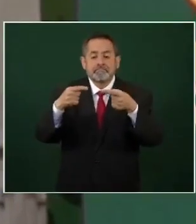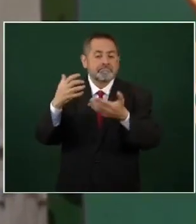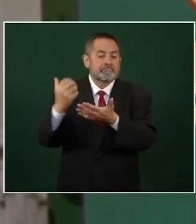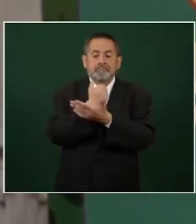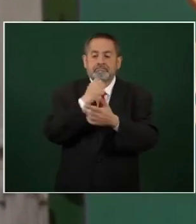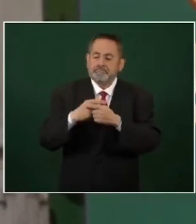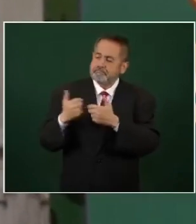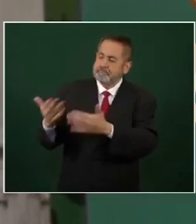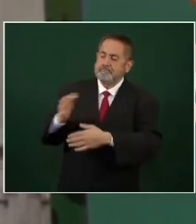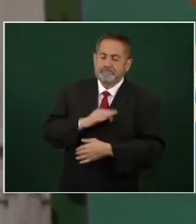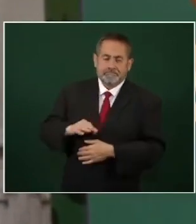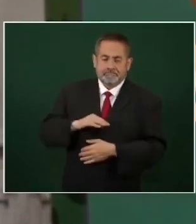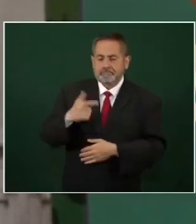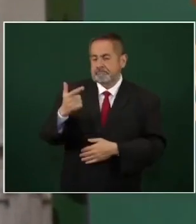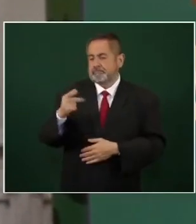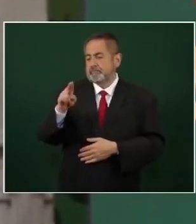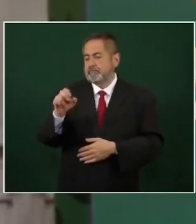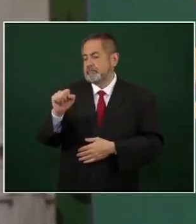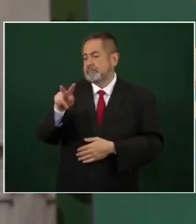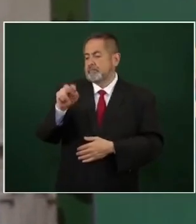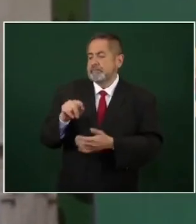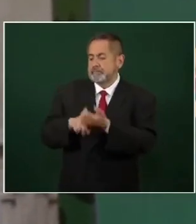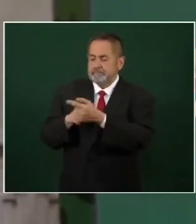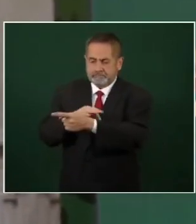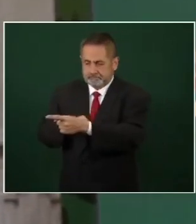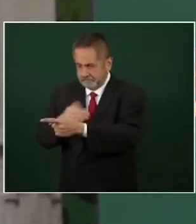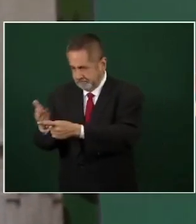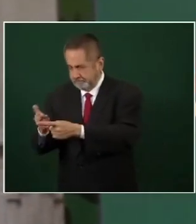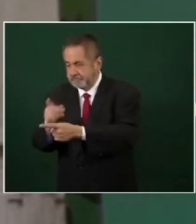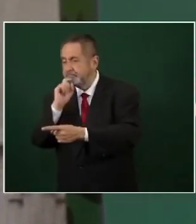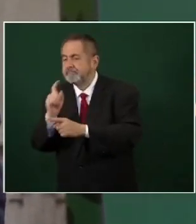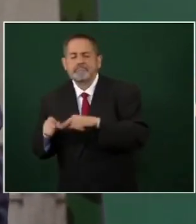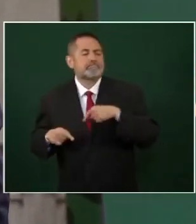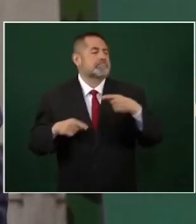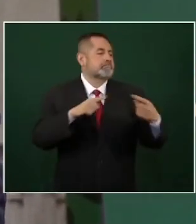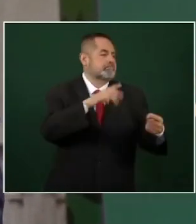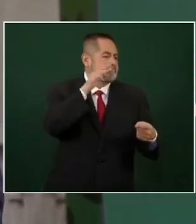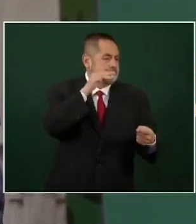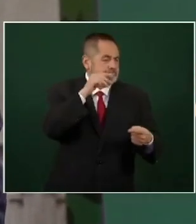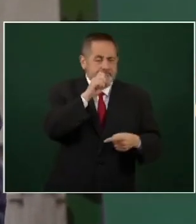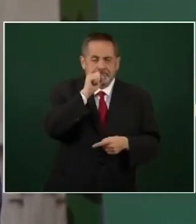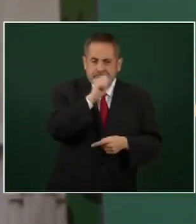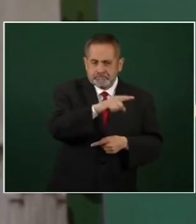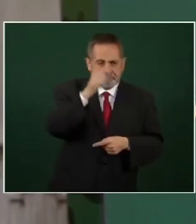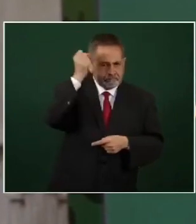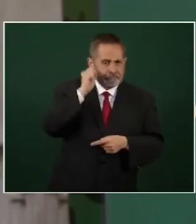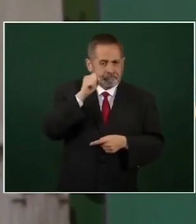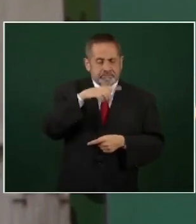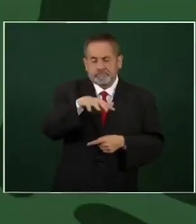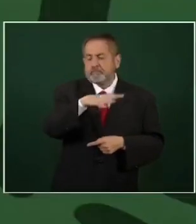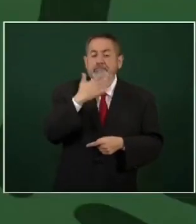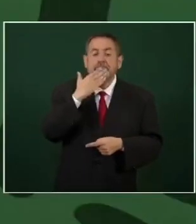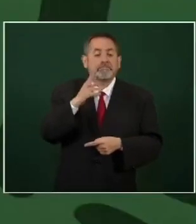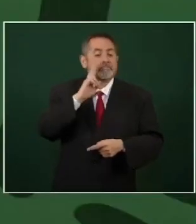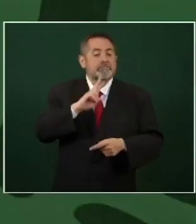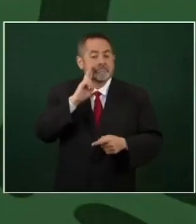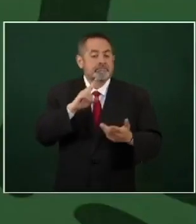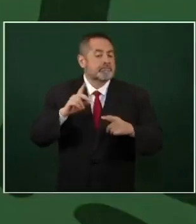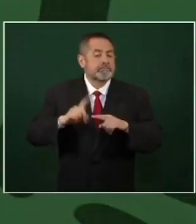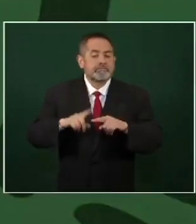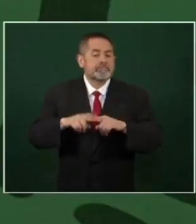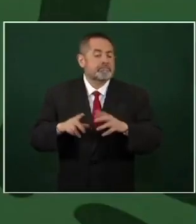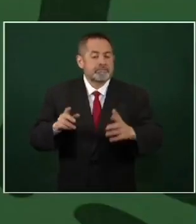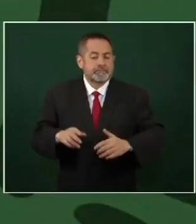de Guasave, también a toda la gente de Mochis, de Sinaloa, porque